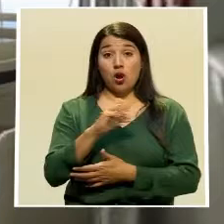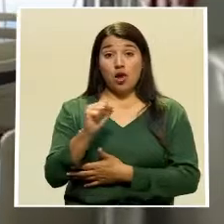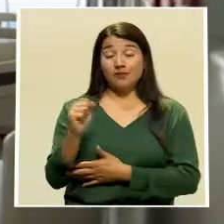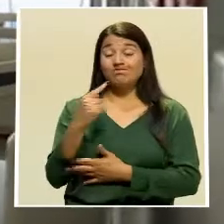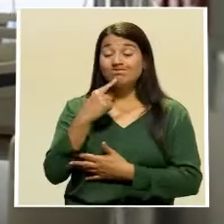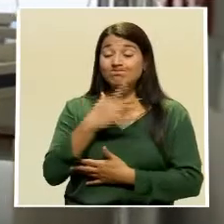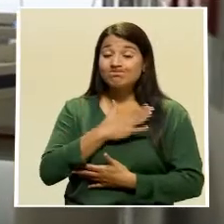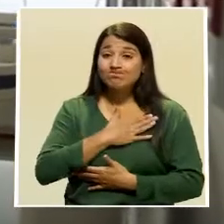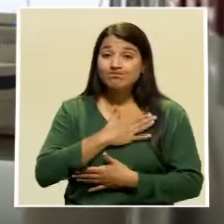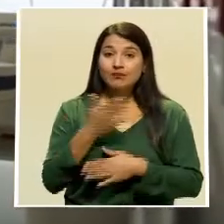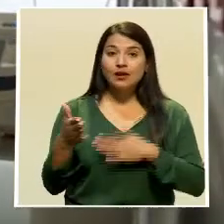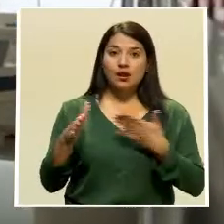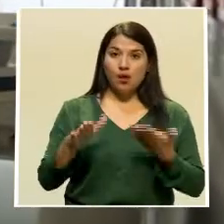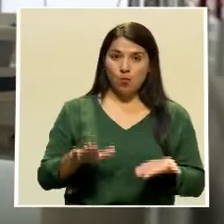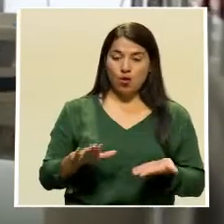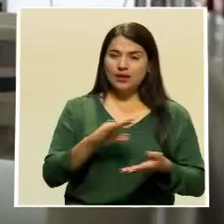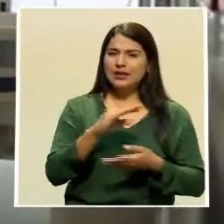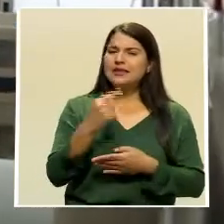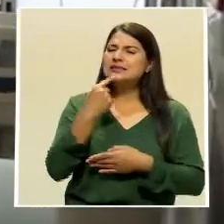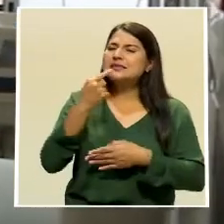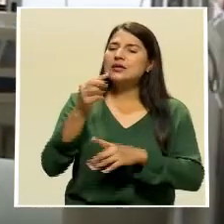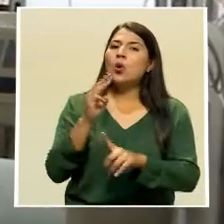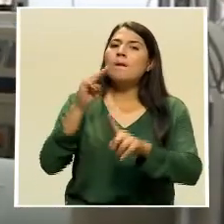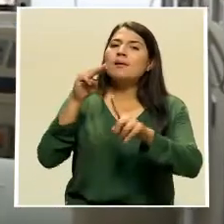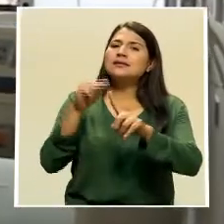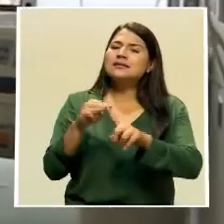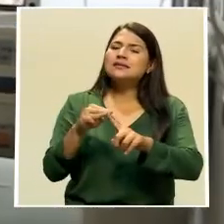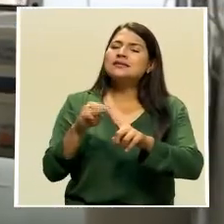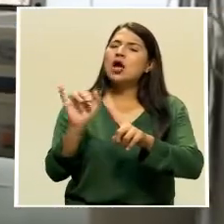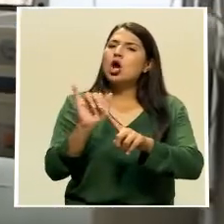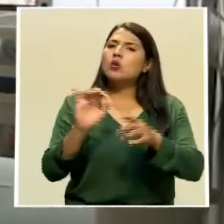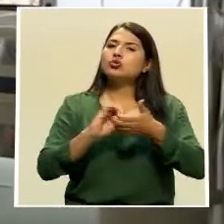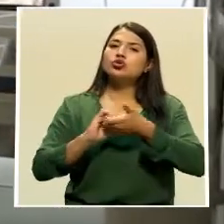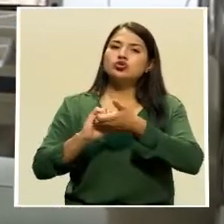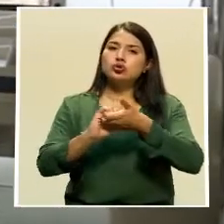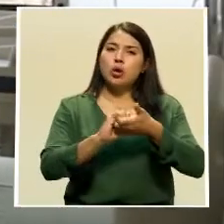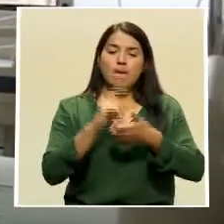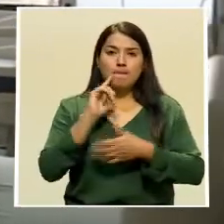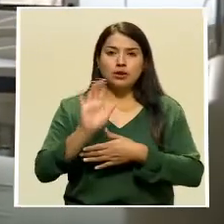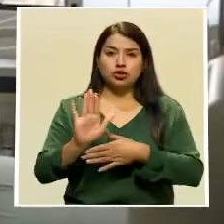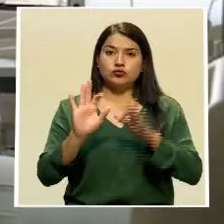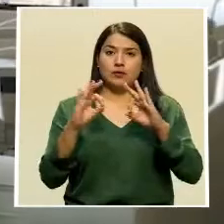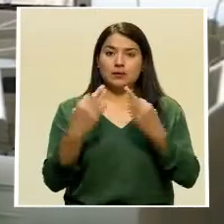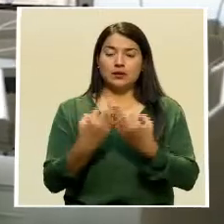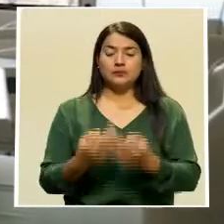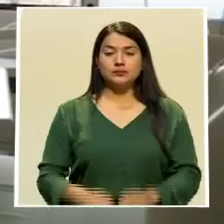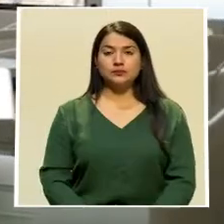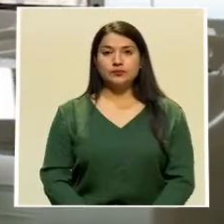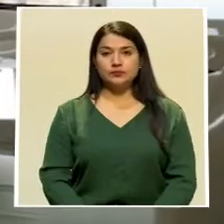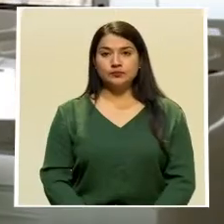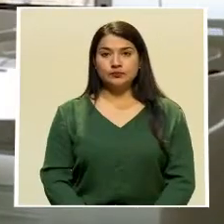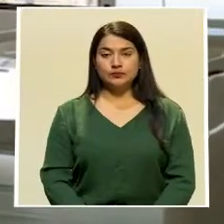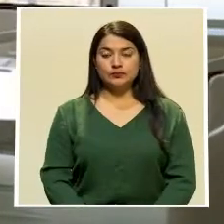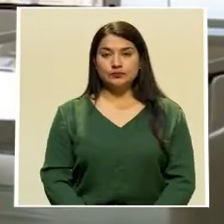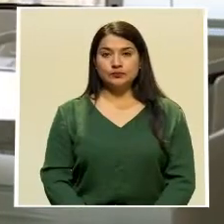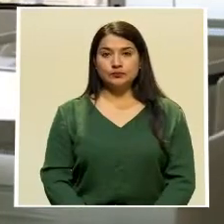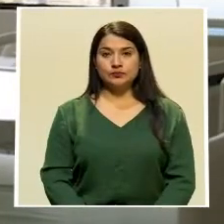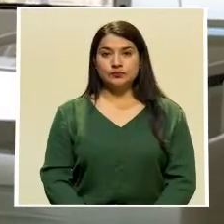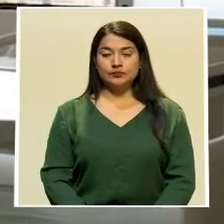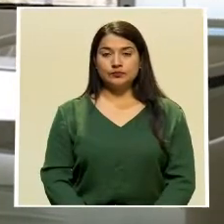el fallecimiento y envió un mensaje de solidaridad para su familia.